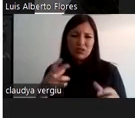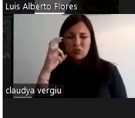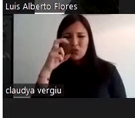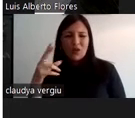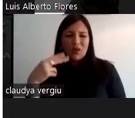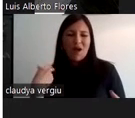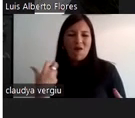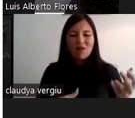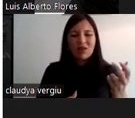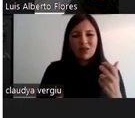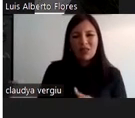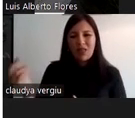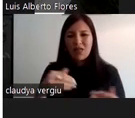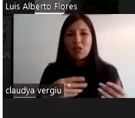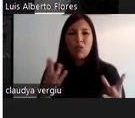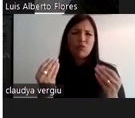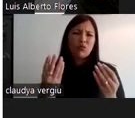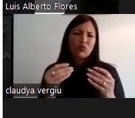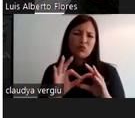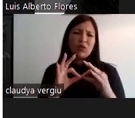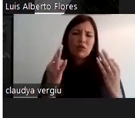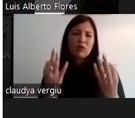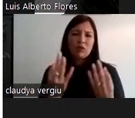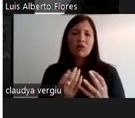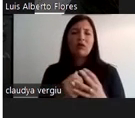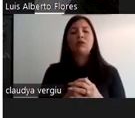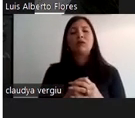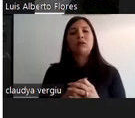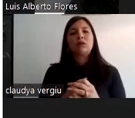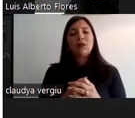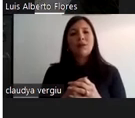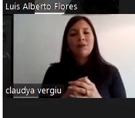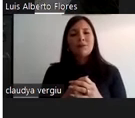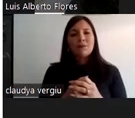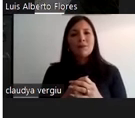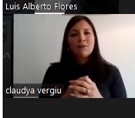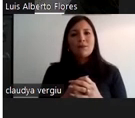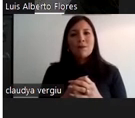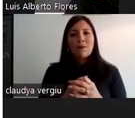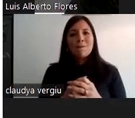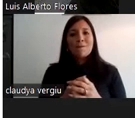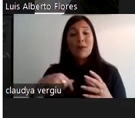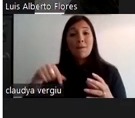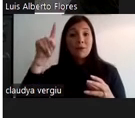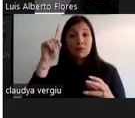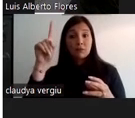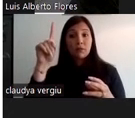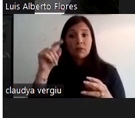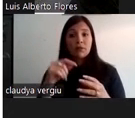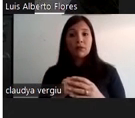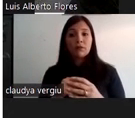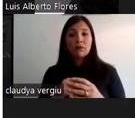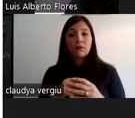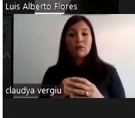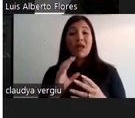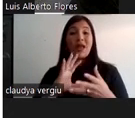afectado al bolsillo de muchas familias como lo mencionó Javier Álvarez expositor anterior principalmente y replantear gastos futuros